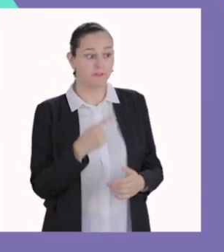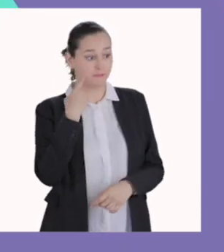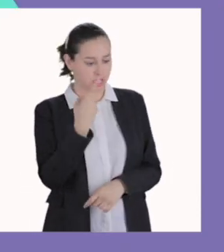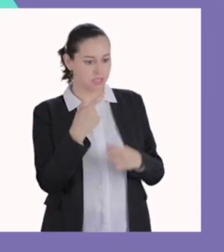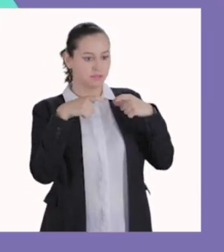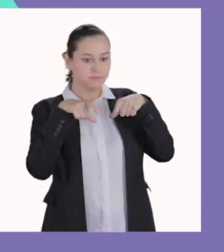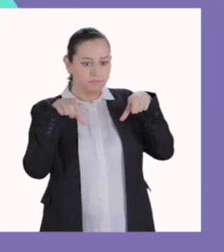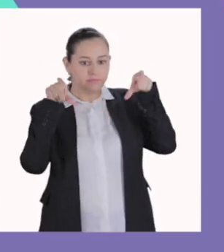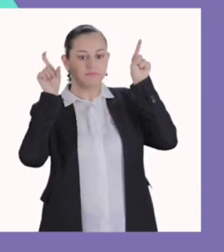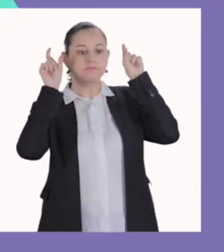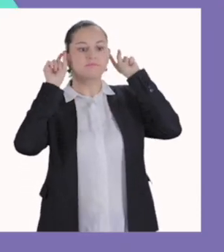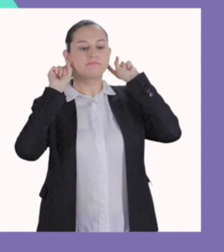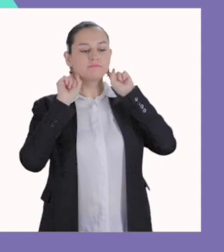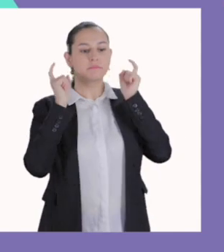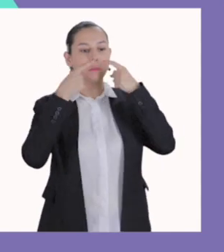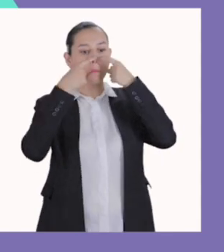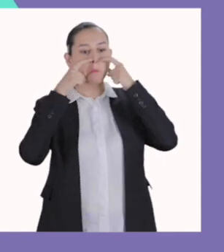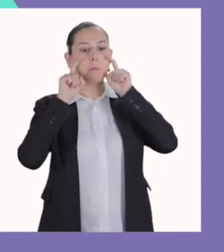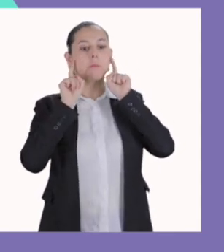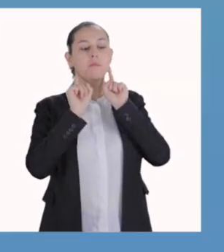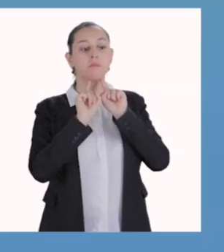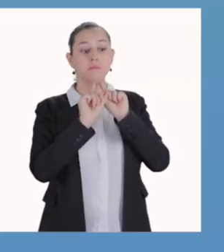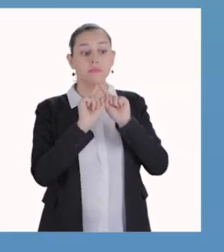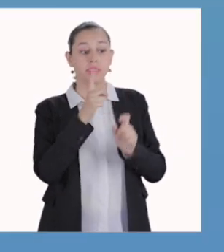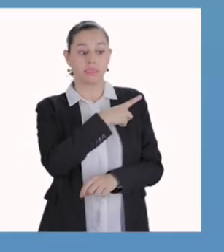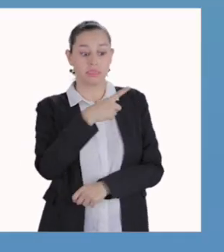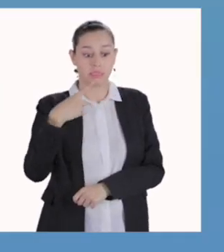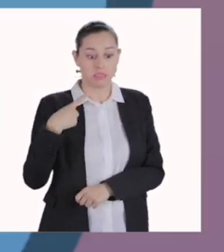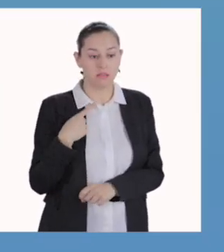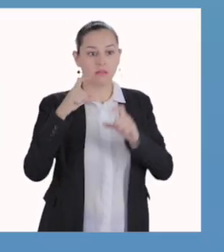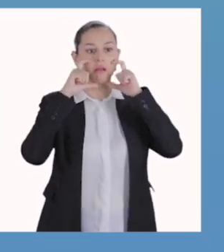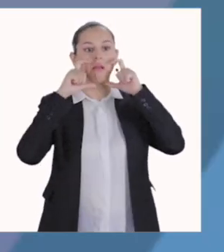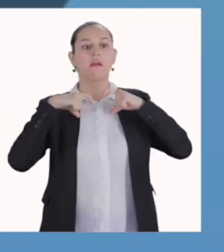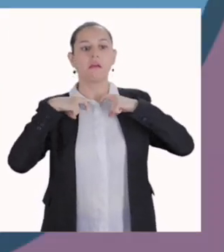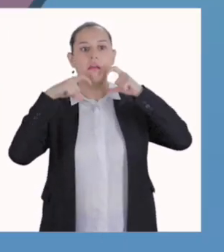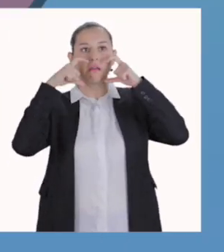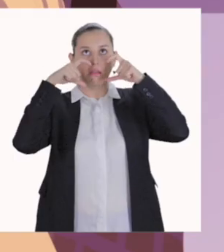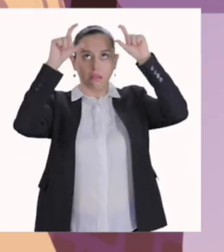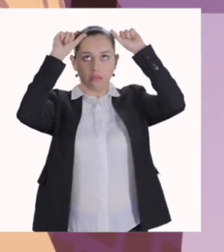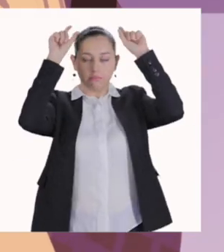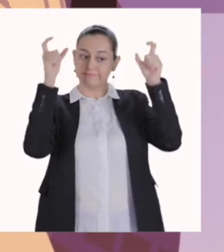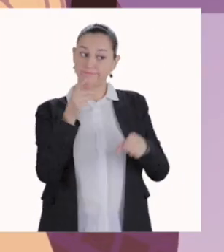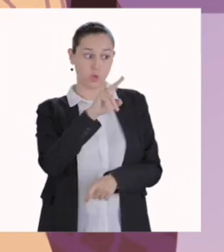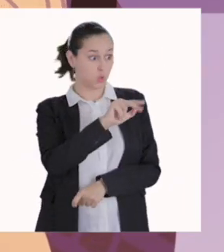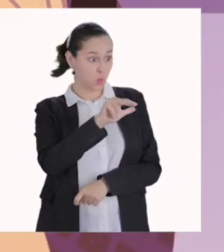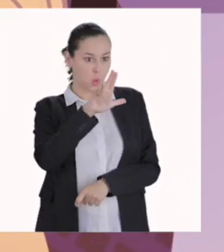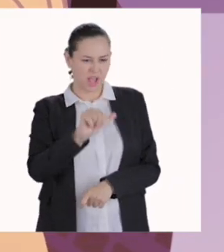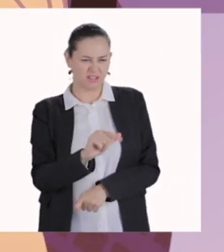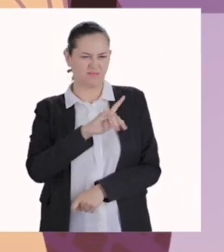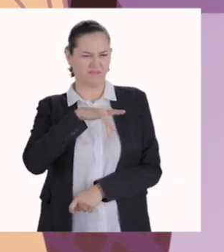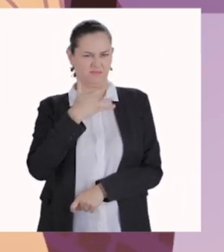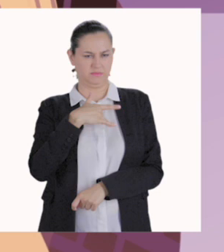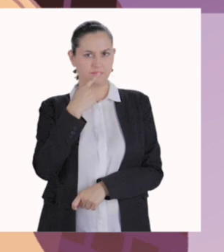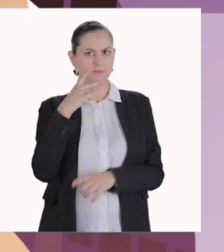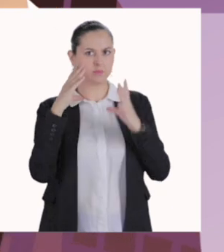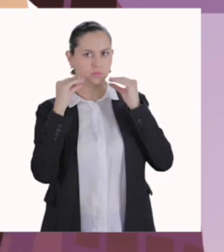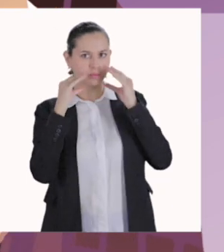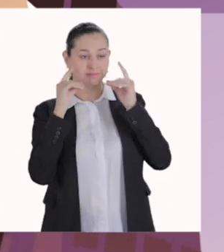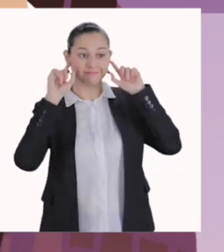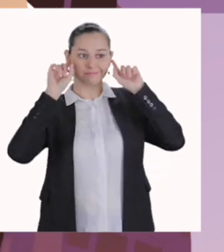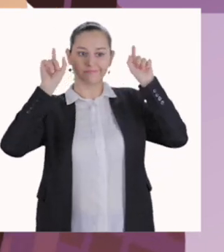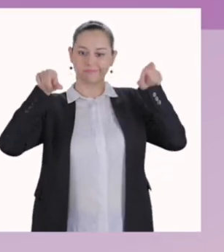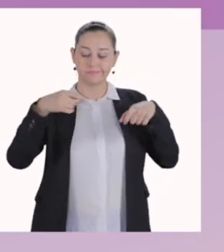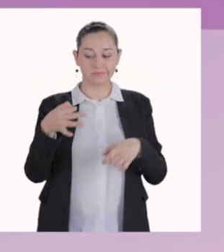en la oreja cubriendo bien nariz y boca con el filtro. Nunca lo pongas sobre el cuello o el pelo. Cámbialo cuando esté húmedo, quitándolo por